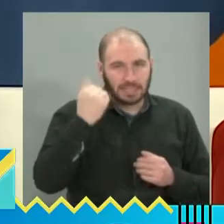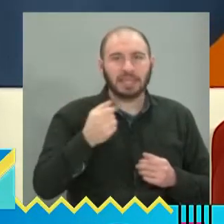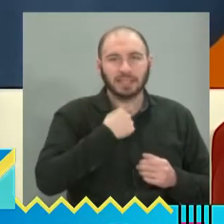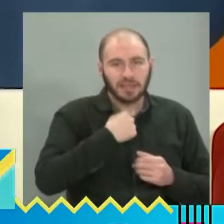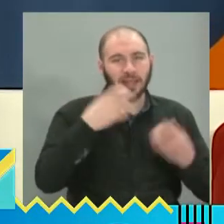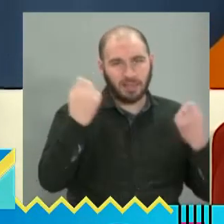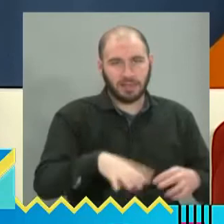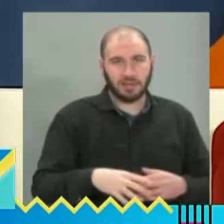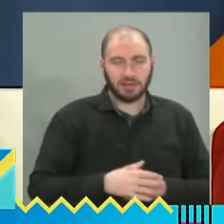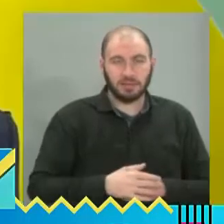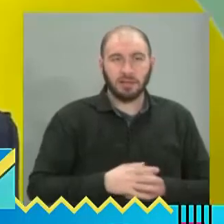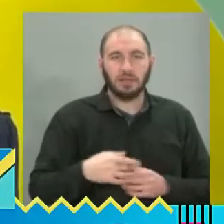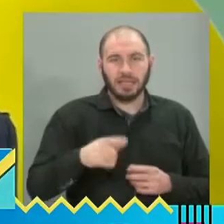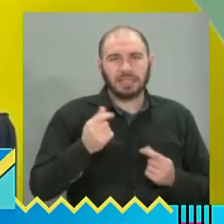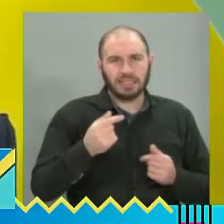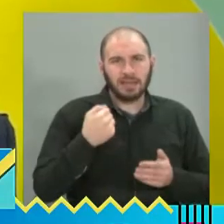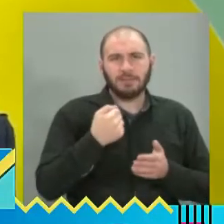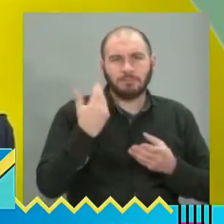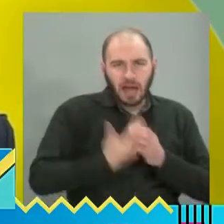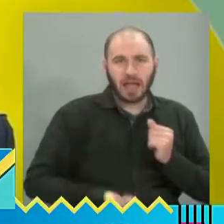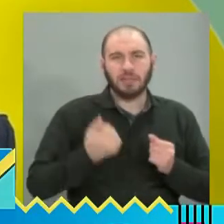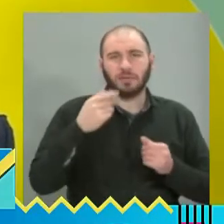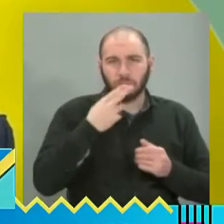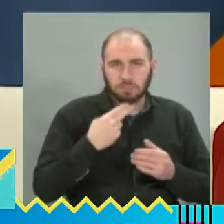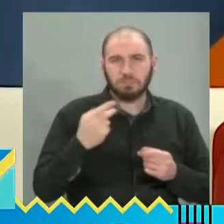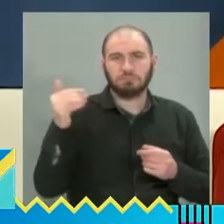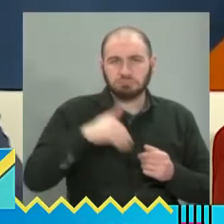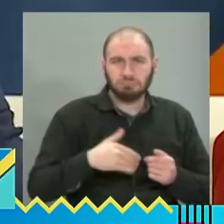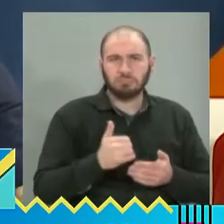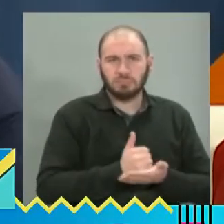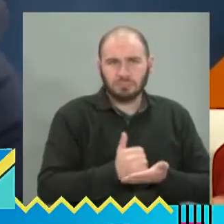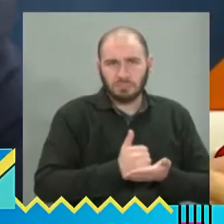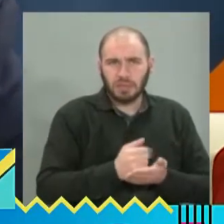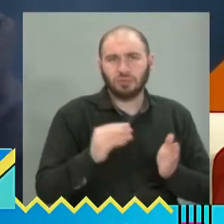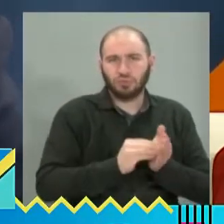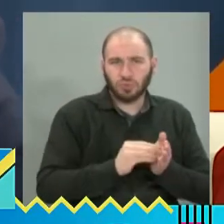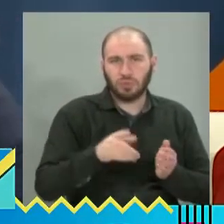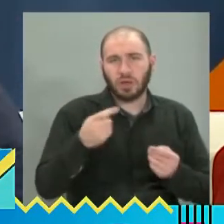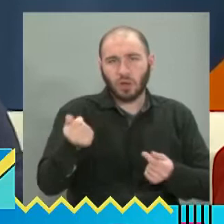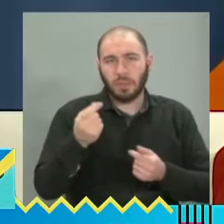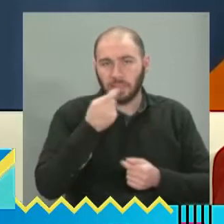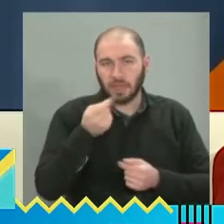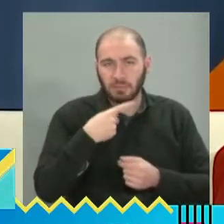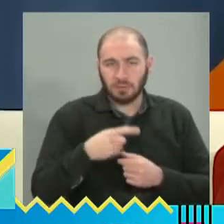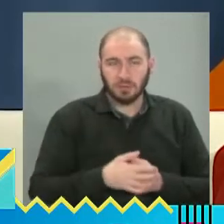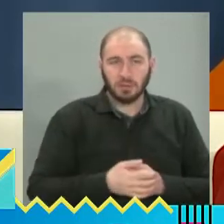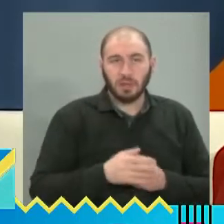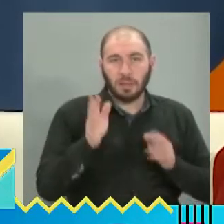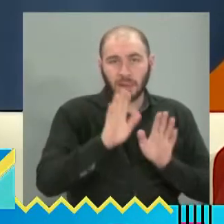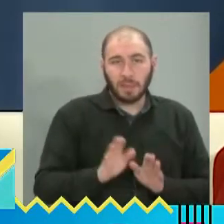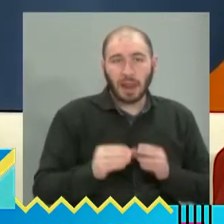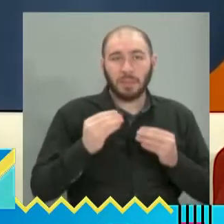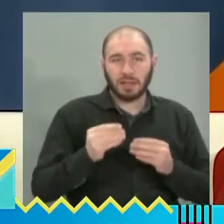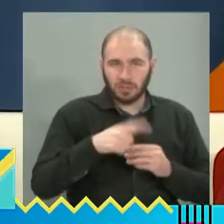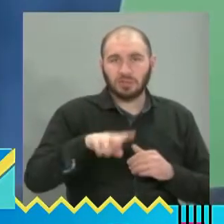dejar de fumar, que han intentado, que han fracasado, que fuman mucho y que vienen y esperan en un consultorio, sacan un turno y van a comprar el medicamento. Está todo preparado para